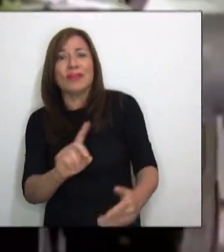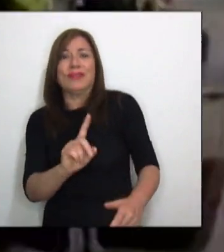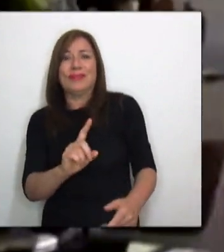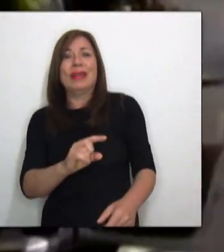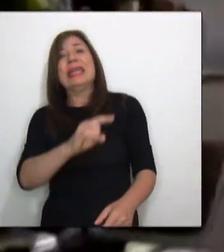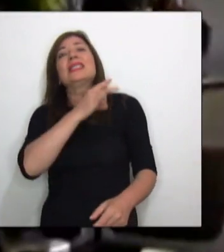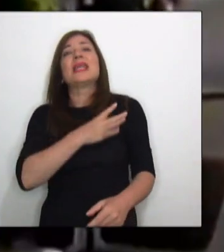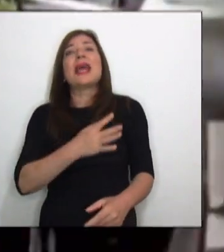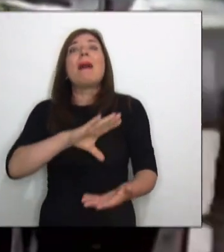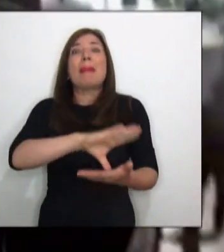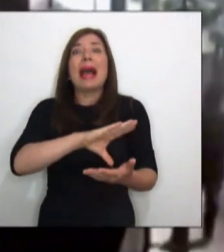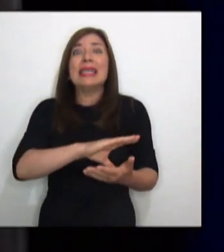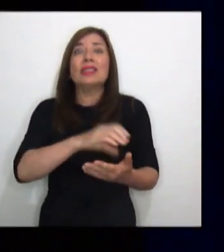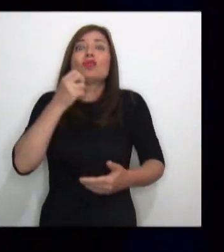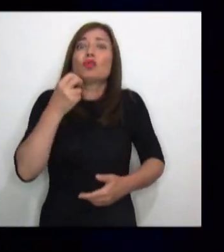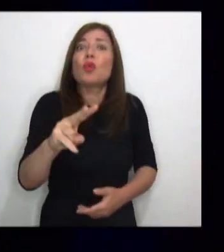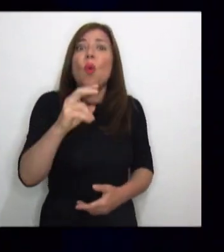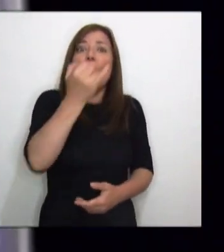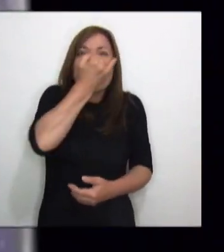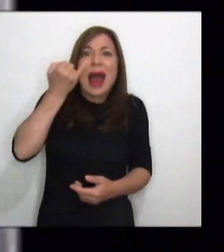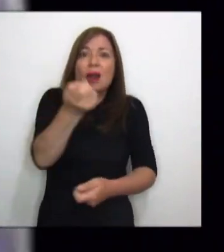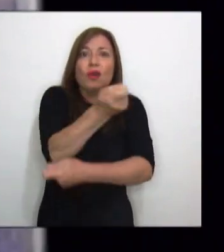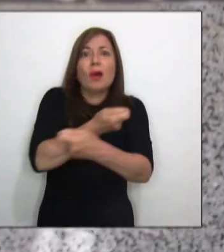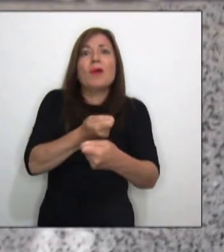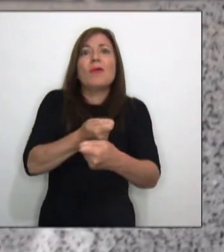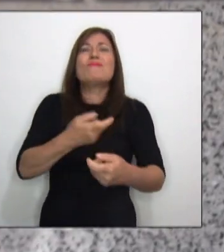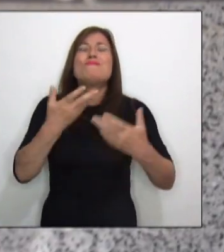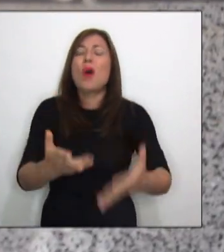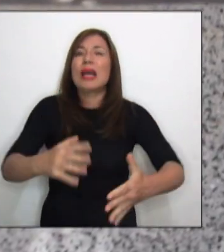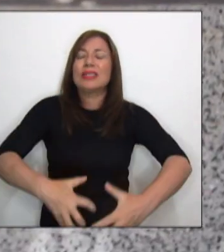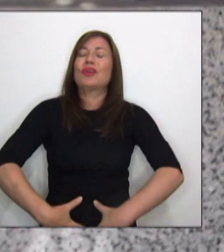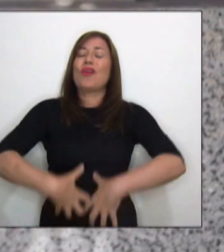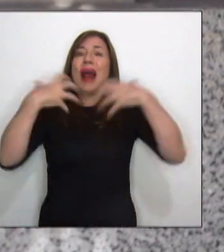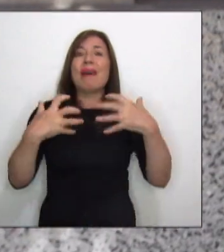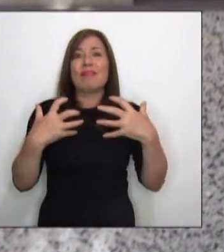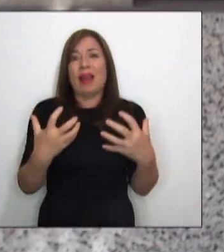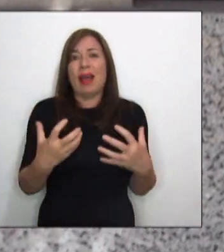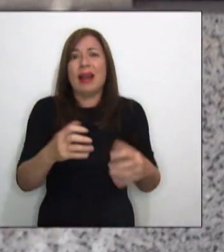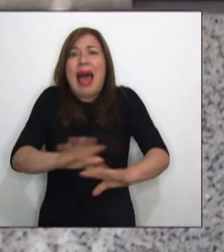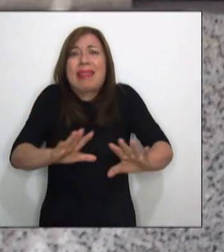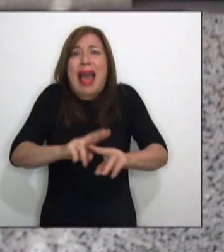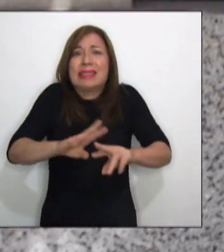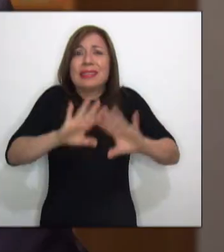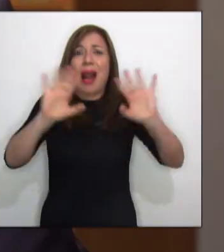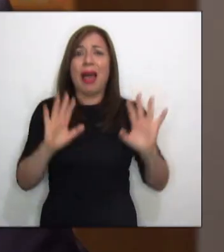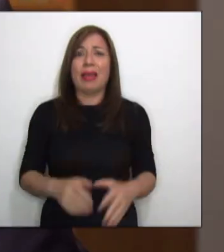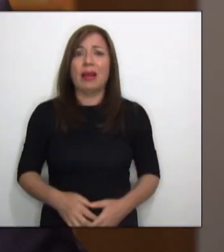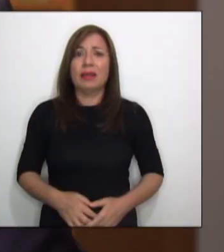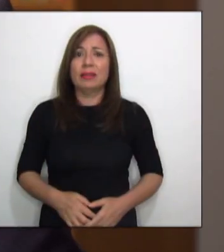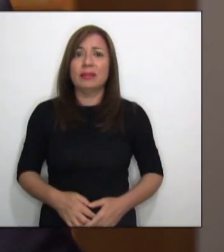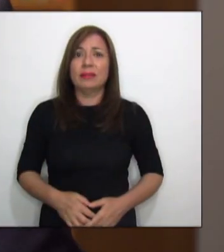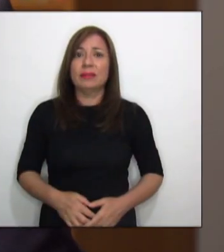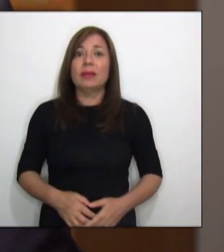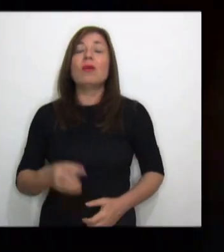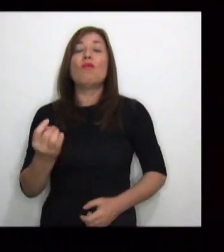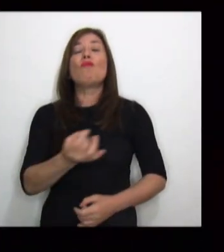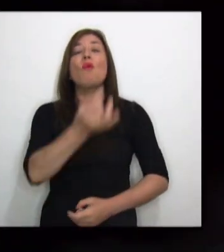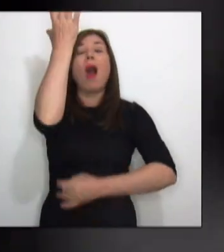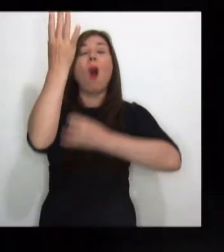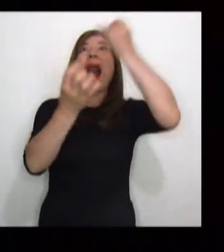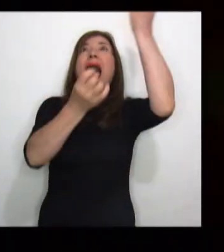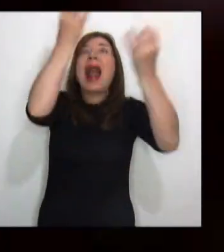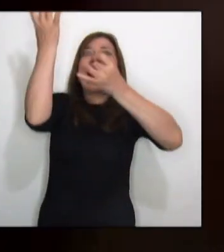viviendo. Chile no es un país de narcotraficantes. Por eso estoy tan indignada. Y veo que nadie hace nada. Los fuegos artificiales